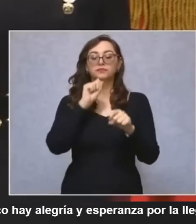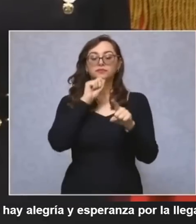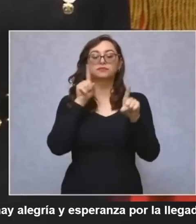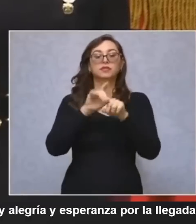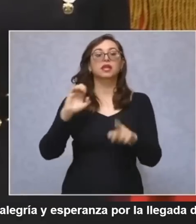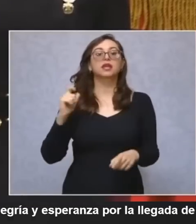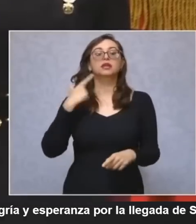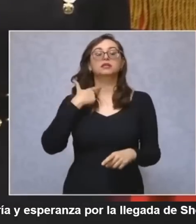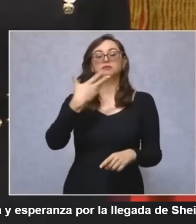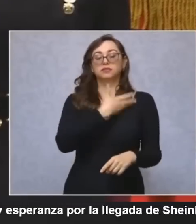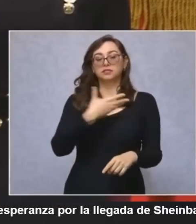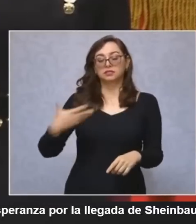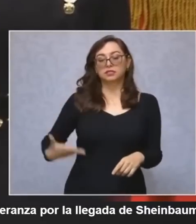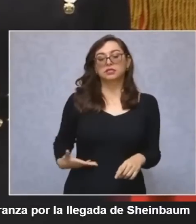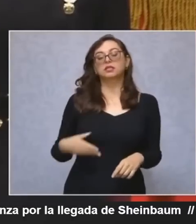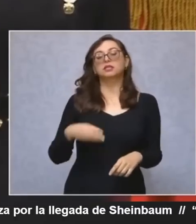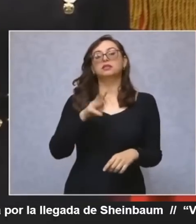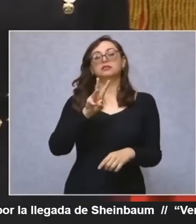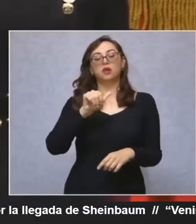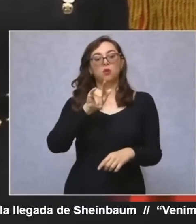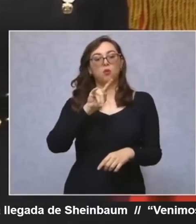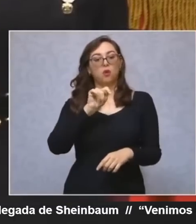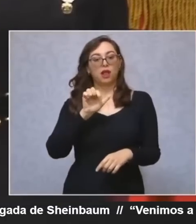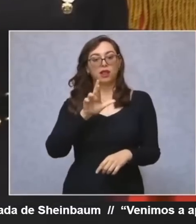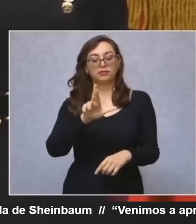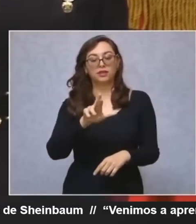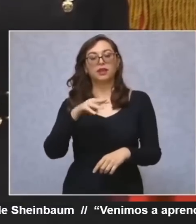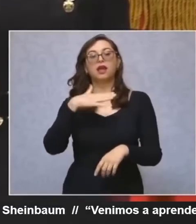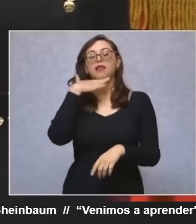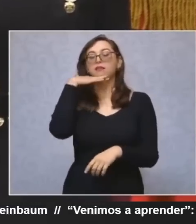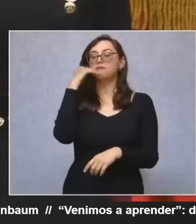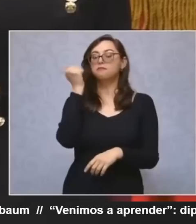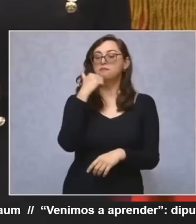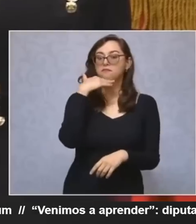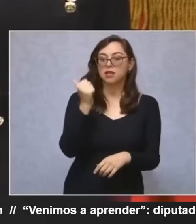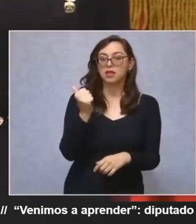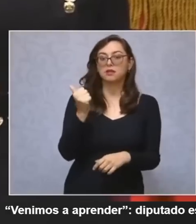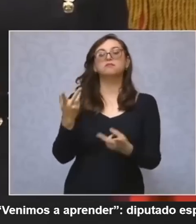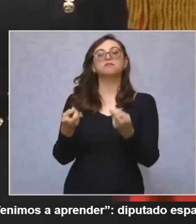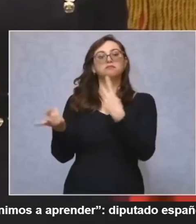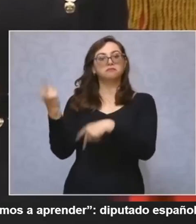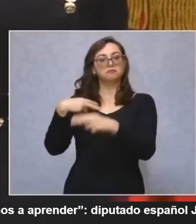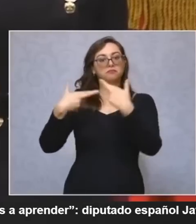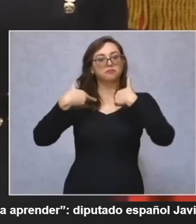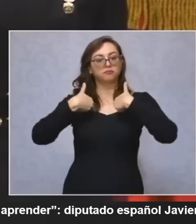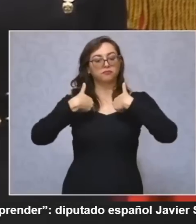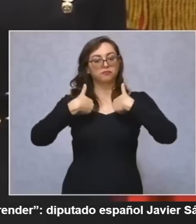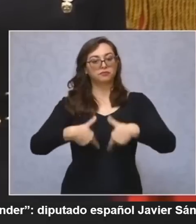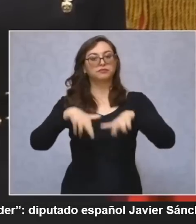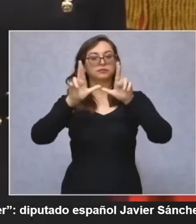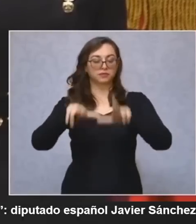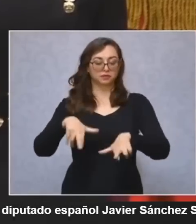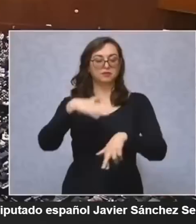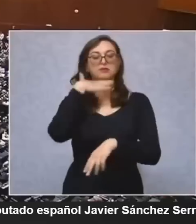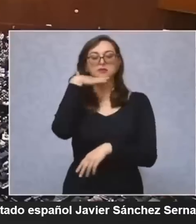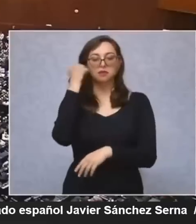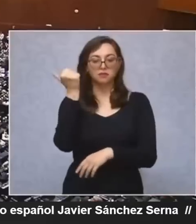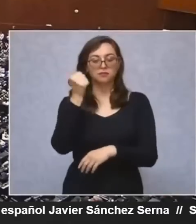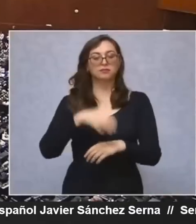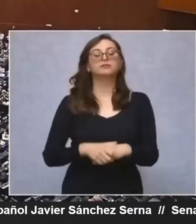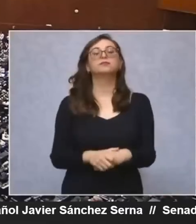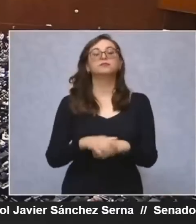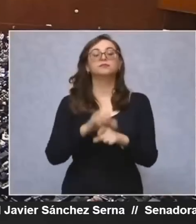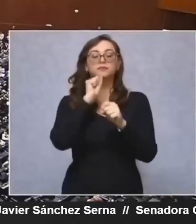Christian Walter de la República Federal Alemana, que viene en representación de su país, y